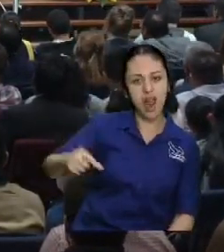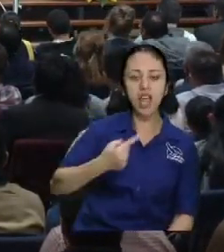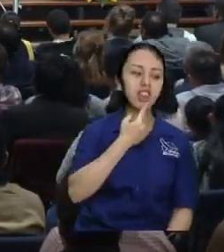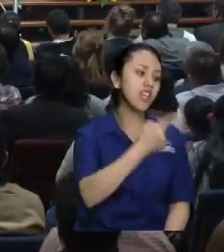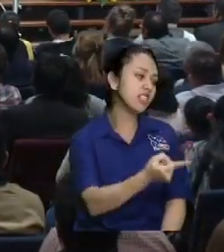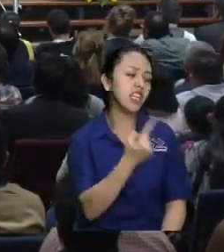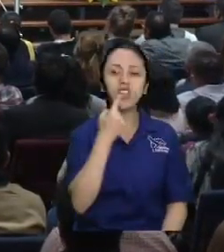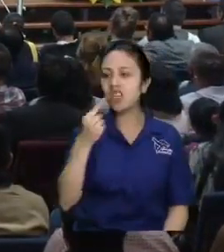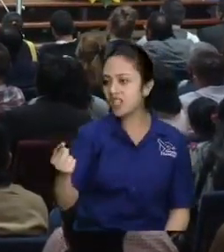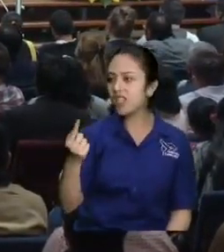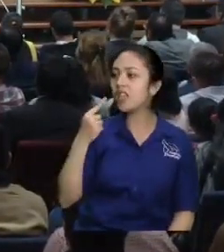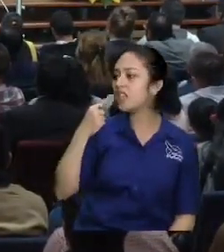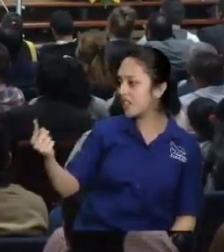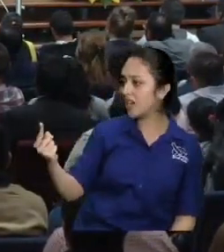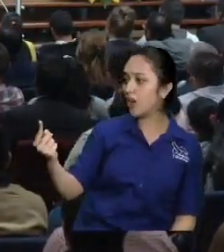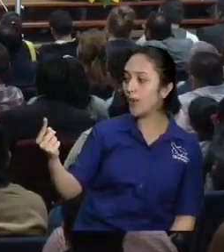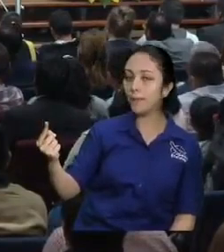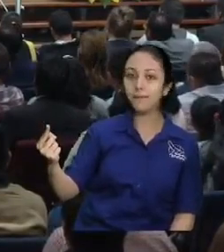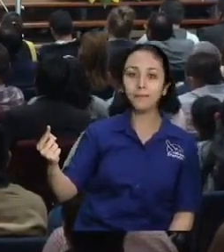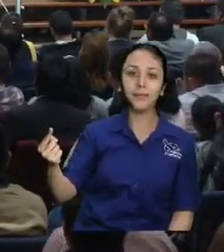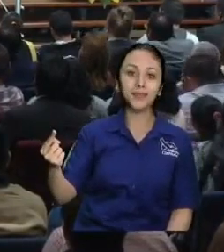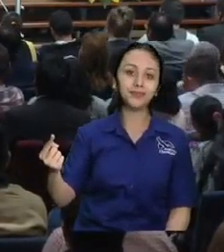Papá, aprendí otra palabra.